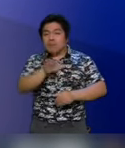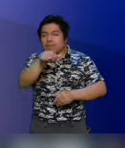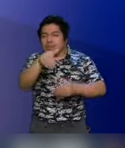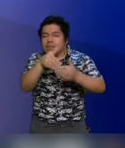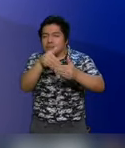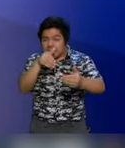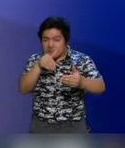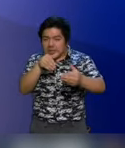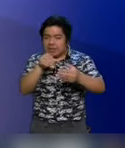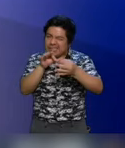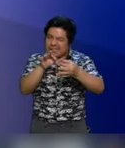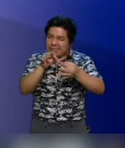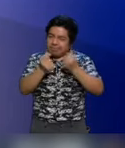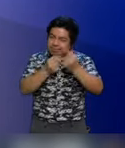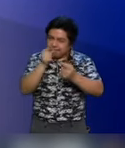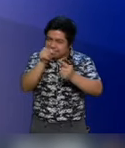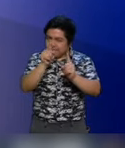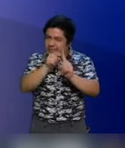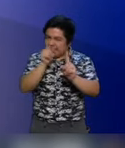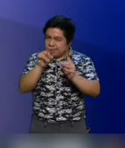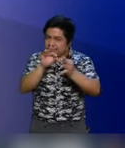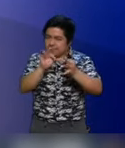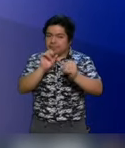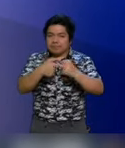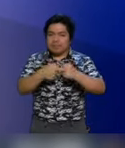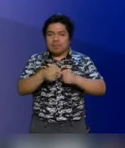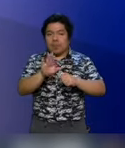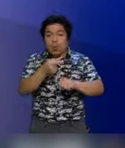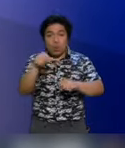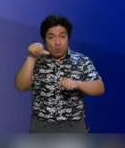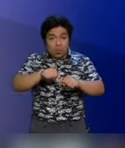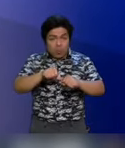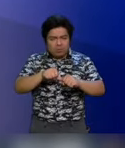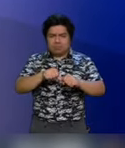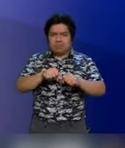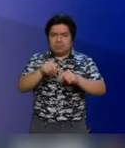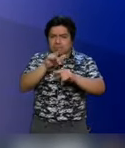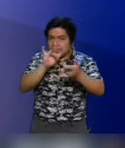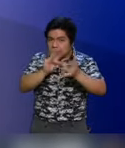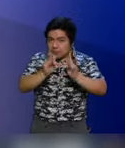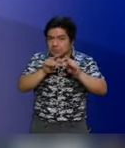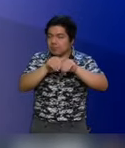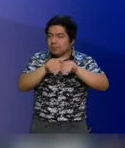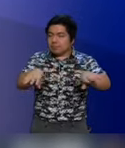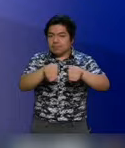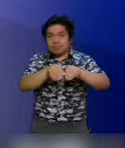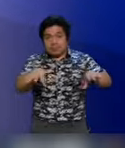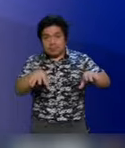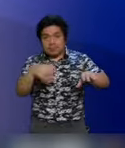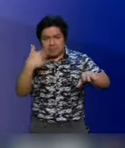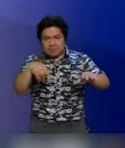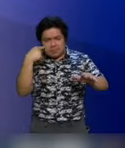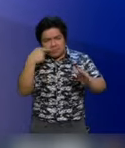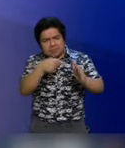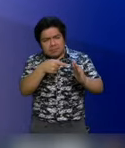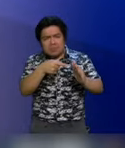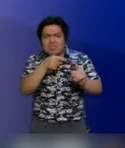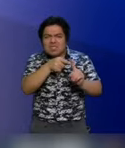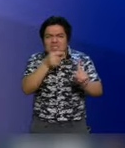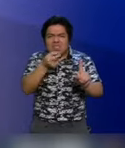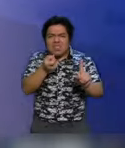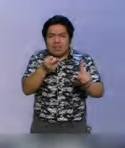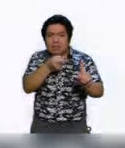empezar con la información Quiero hablar con usted de algo porque mire hoy se difundió en redes sociales un video en el que aparece el